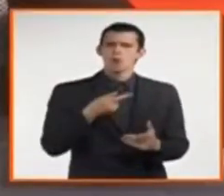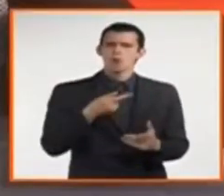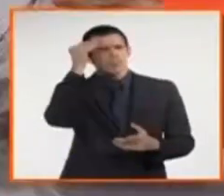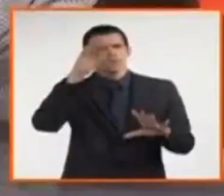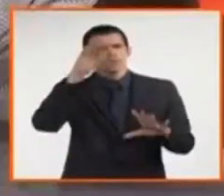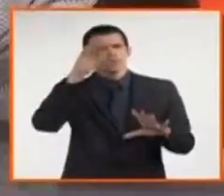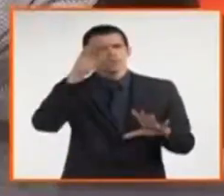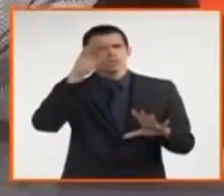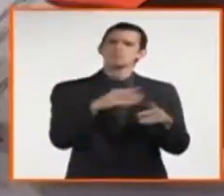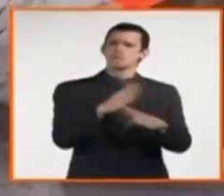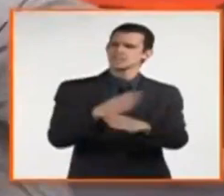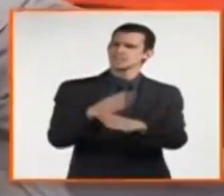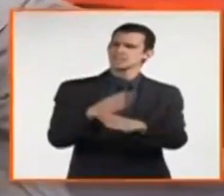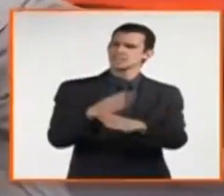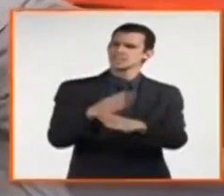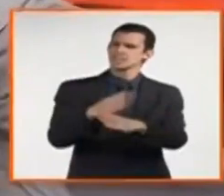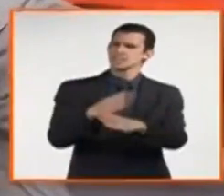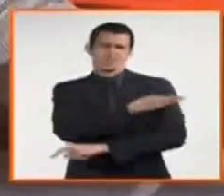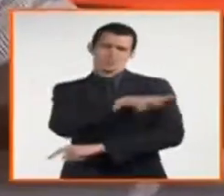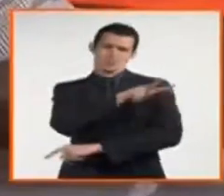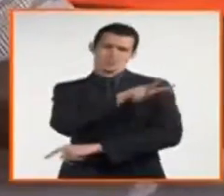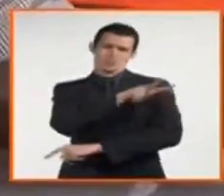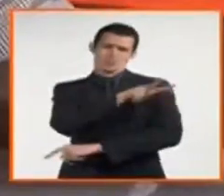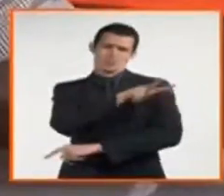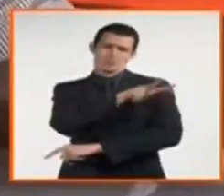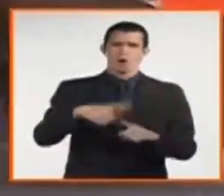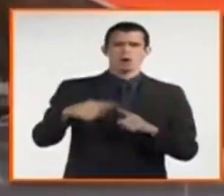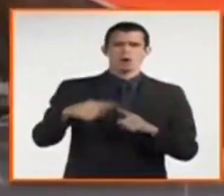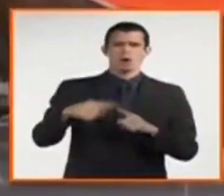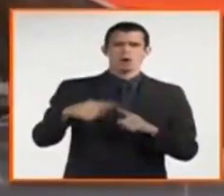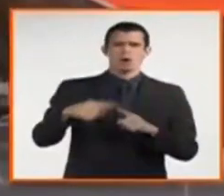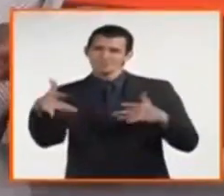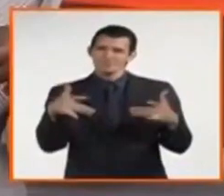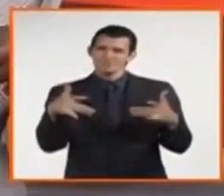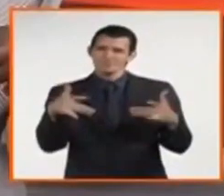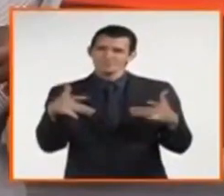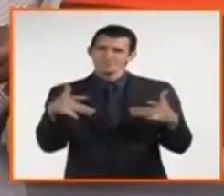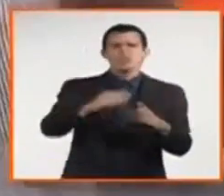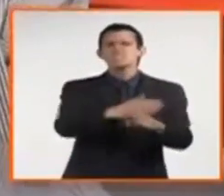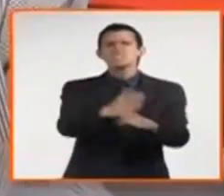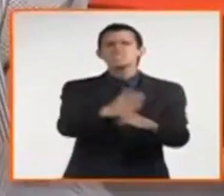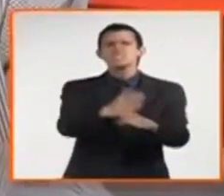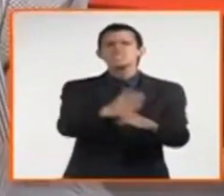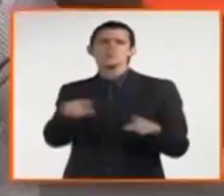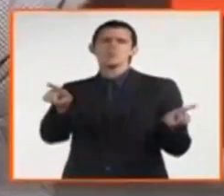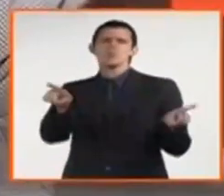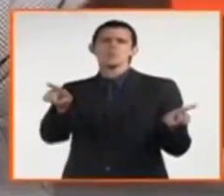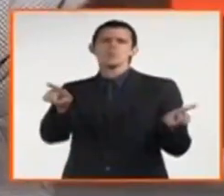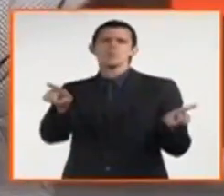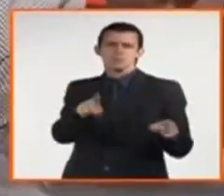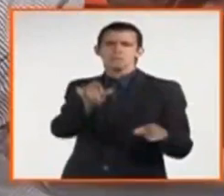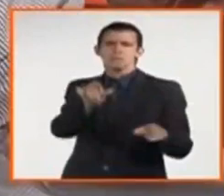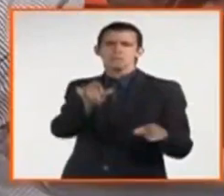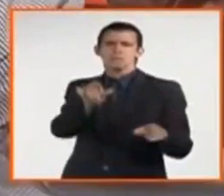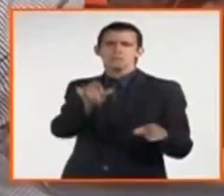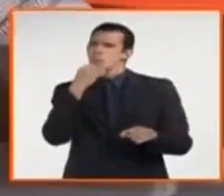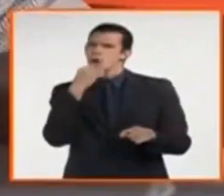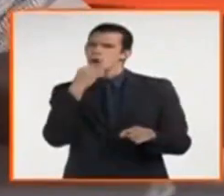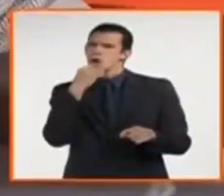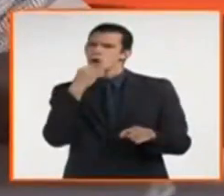analizados comentados entendidos porque los mostramos todo y lo pensamos todo